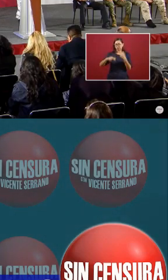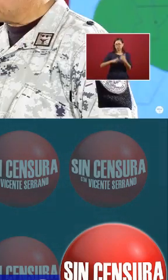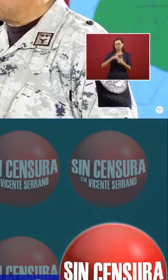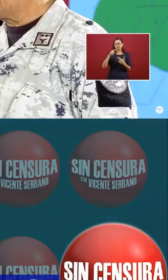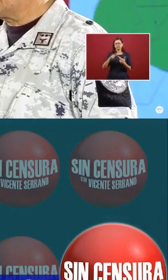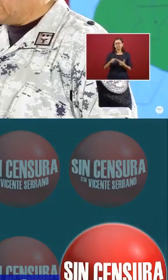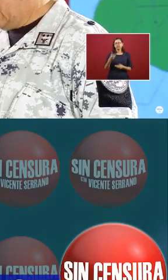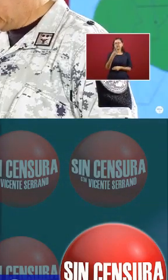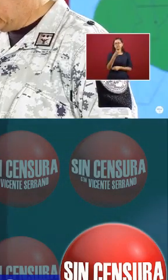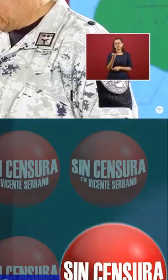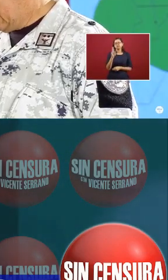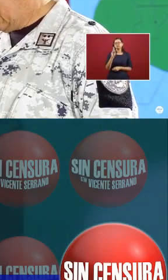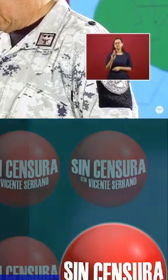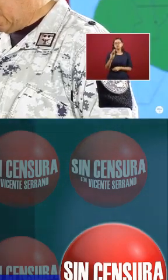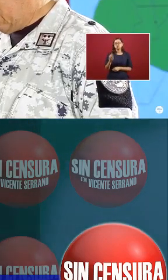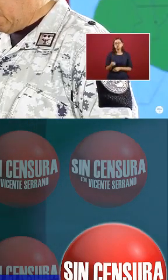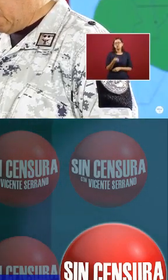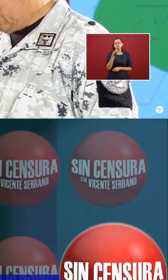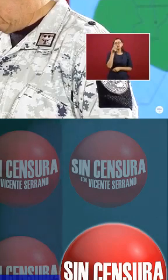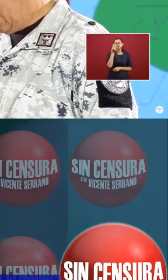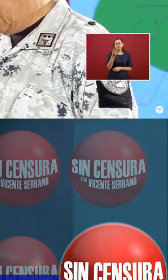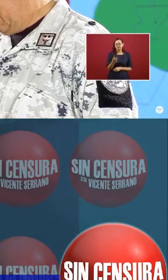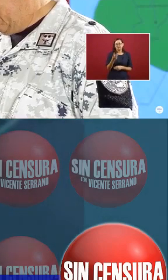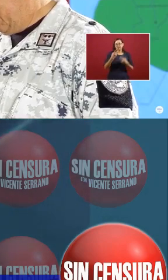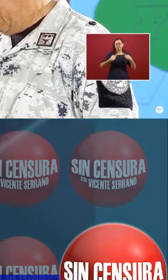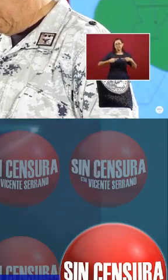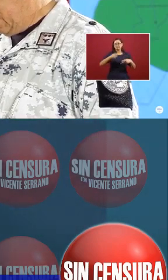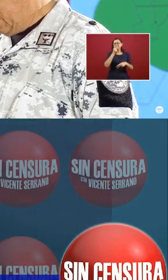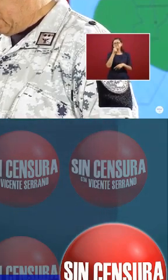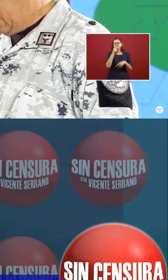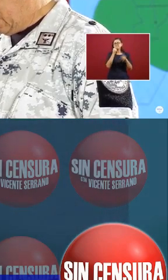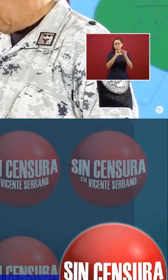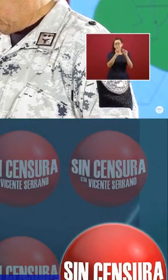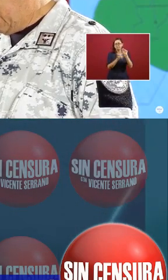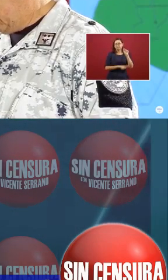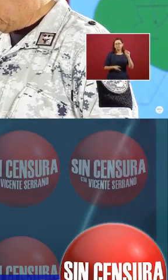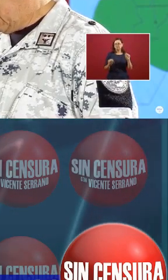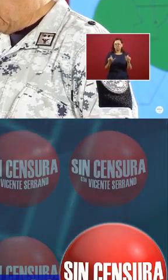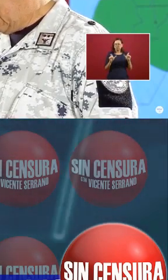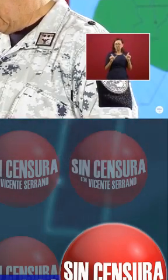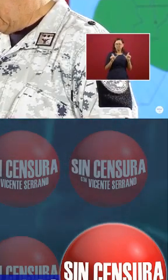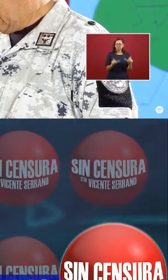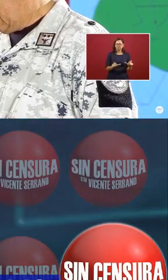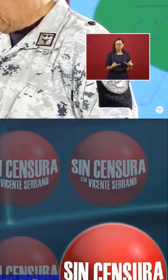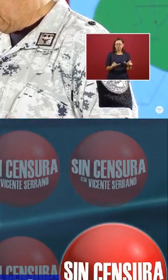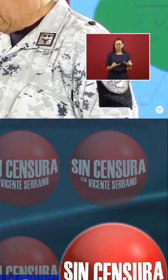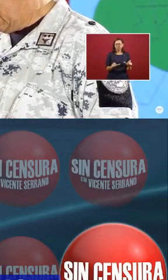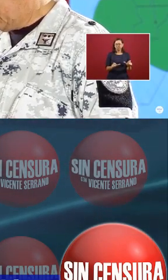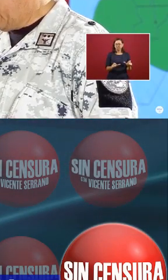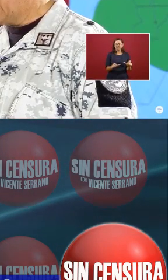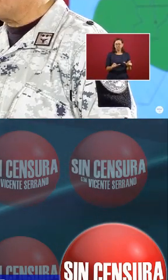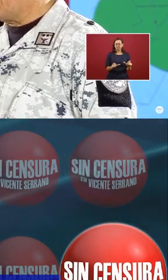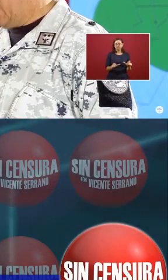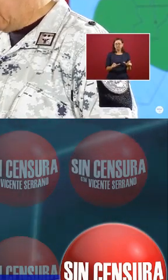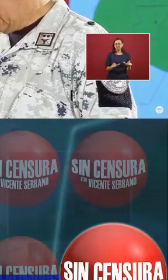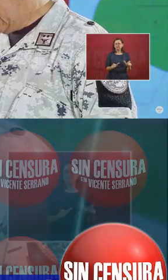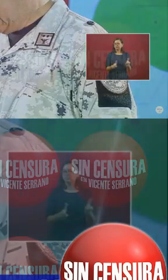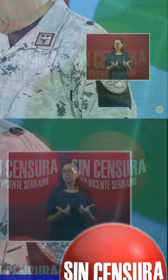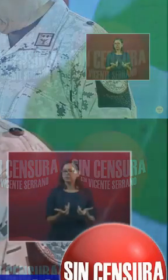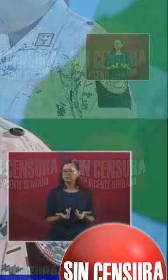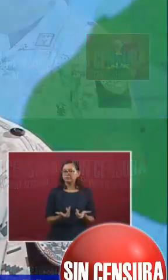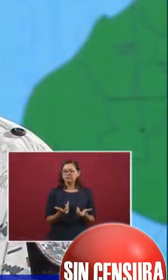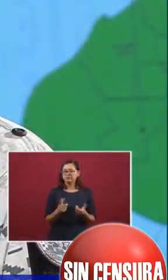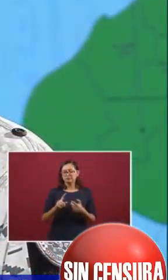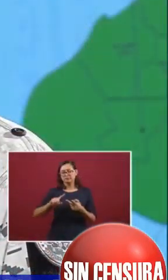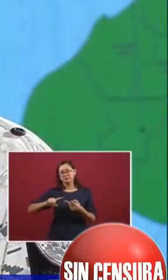de los avances en la guardia nacional después de que le diera la palabra el presidente andrés manuel lópez obrador vamos para allá